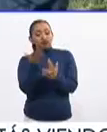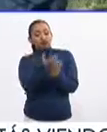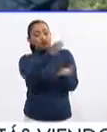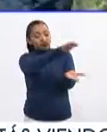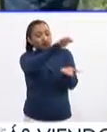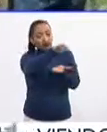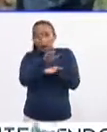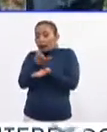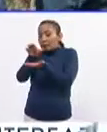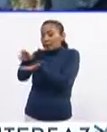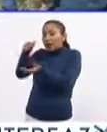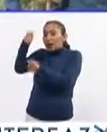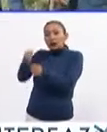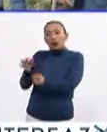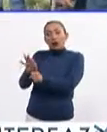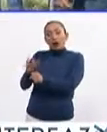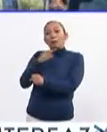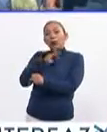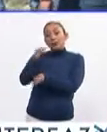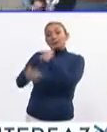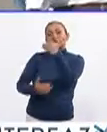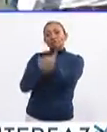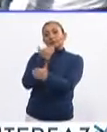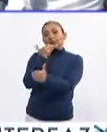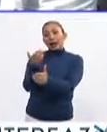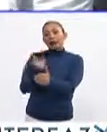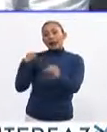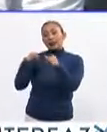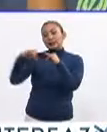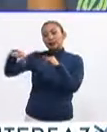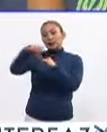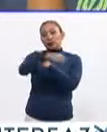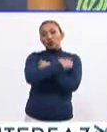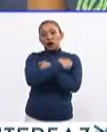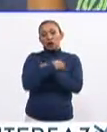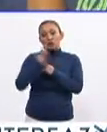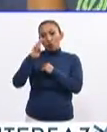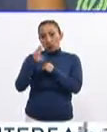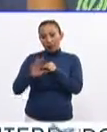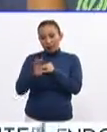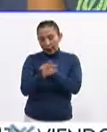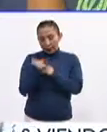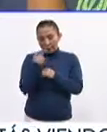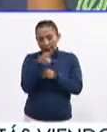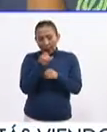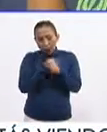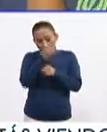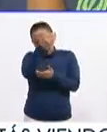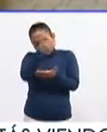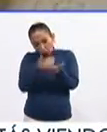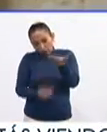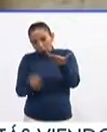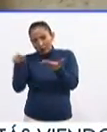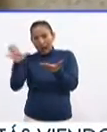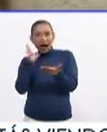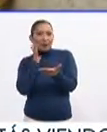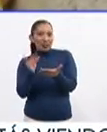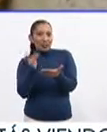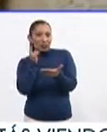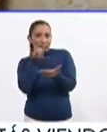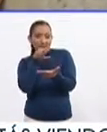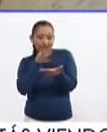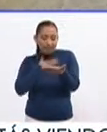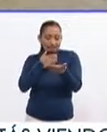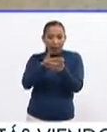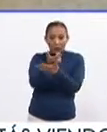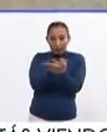recursos necesarios para garantizar la viabilidad operativa de las instituciones de educación superior. De acuerdo con la información proporcionada por la Cámara de